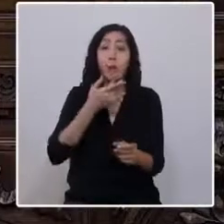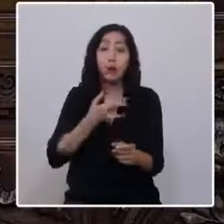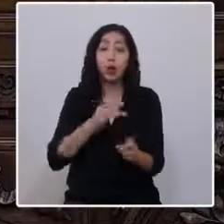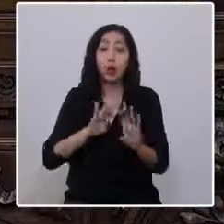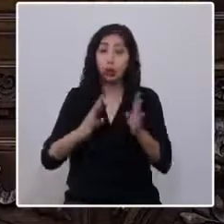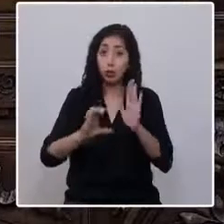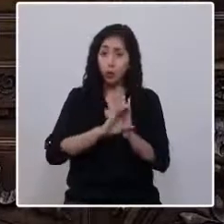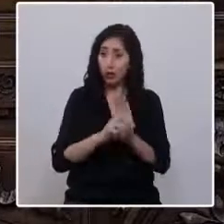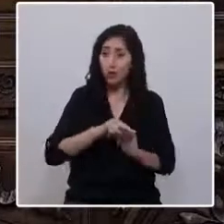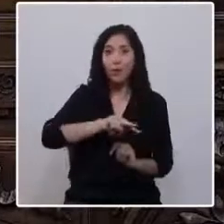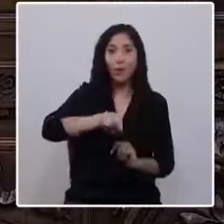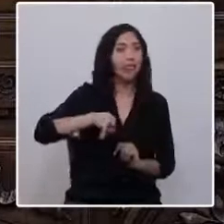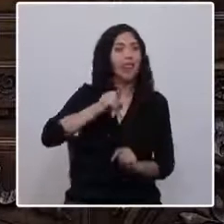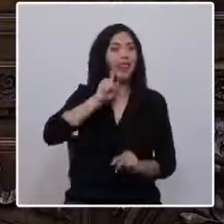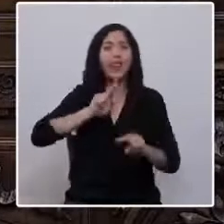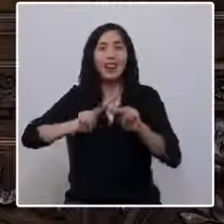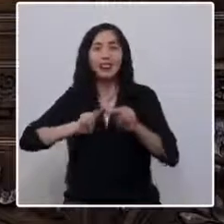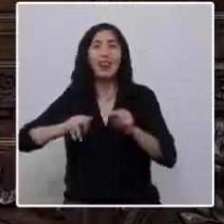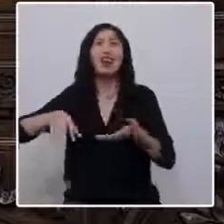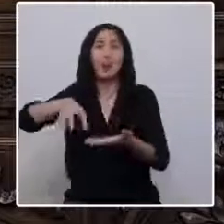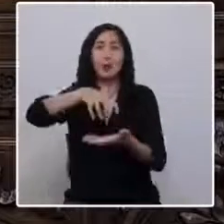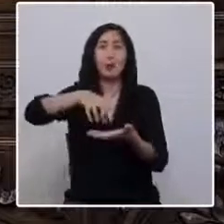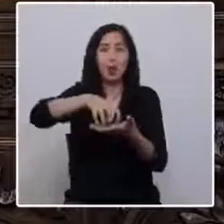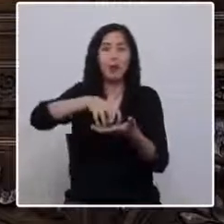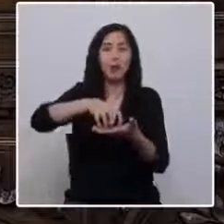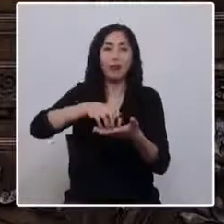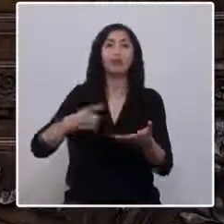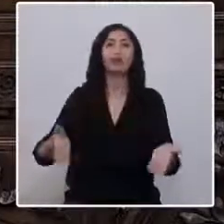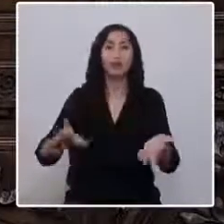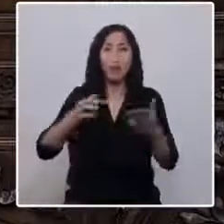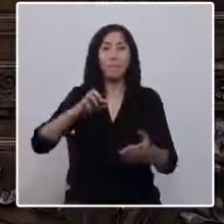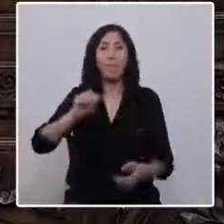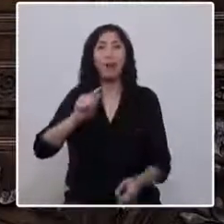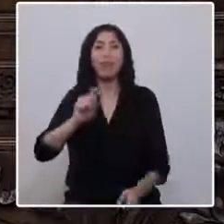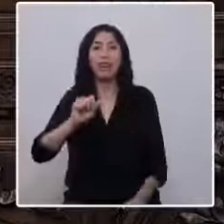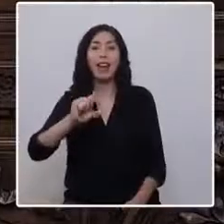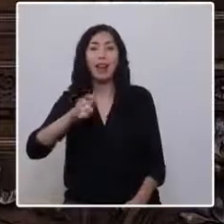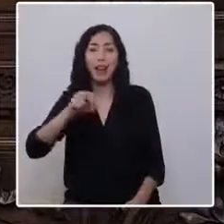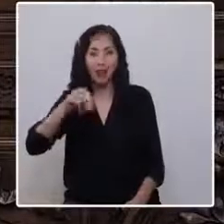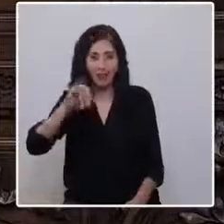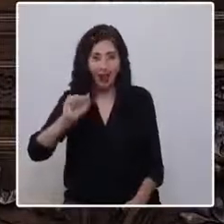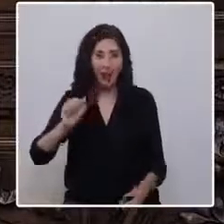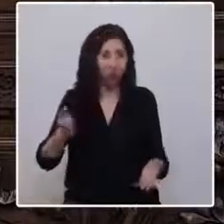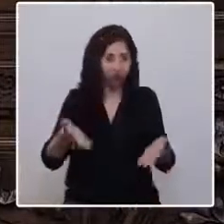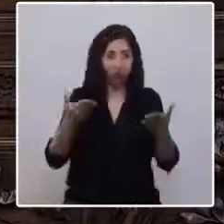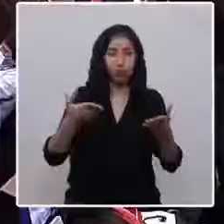nuestra y la hacemos los pueblos. ¡Aguante la Patagonia rebelde! Muchas gracias.